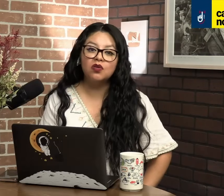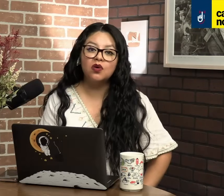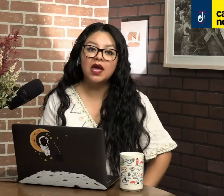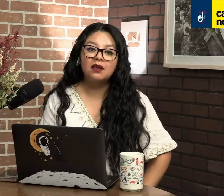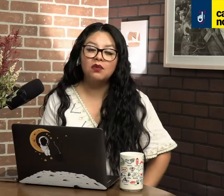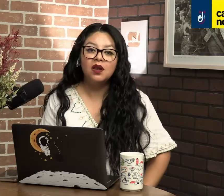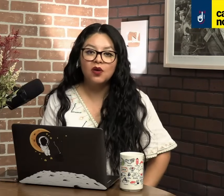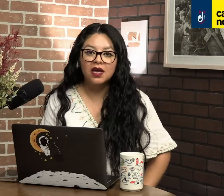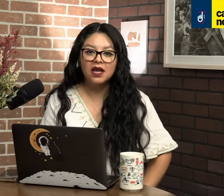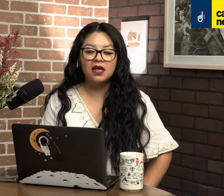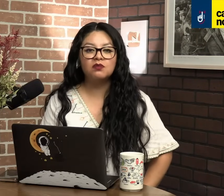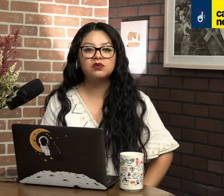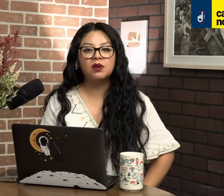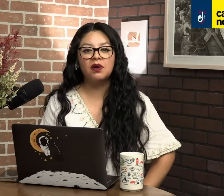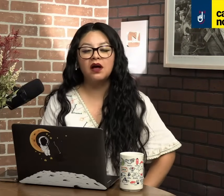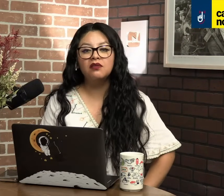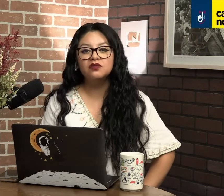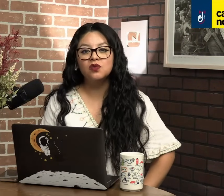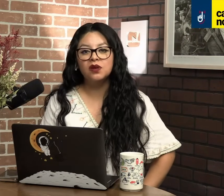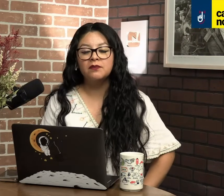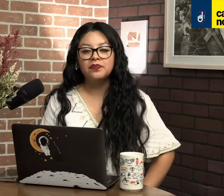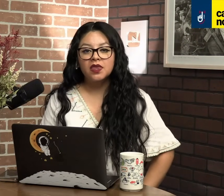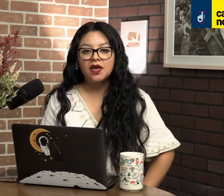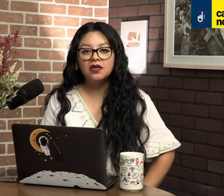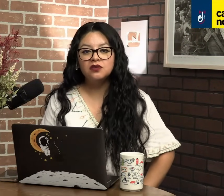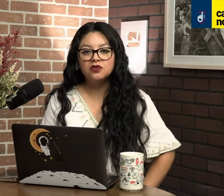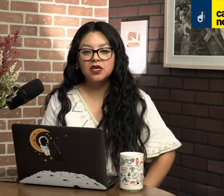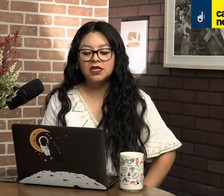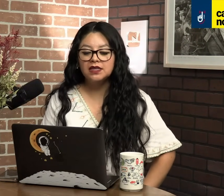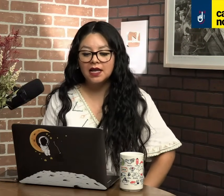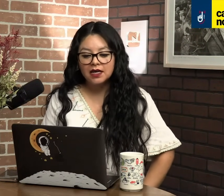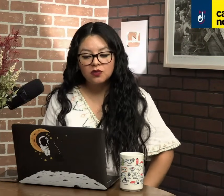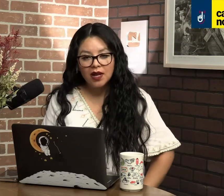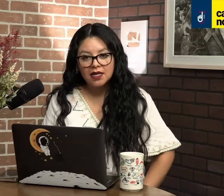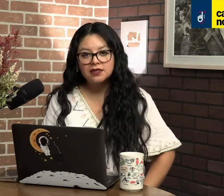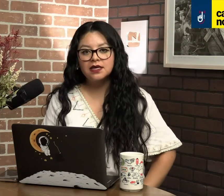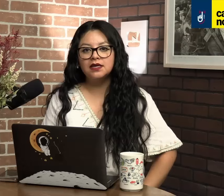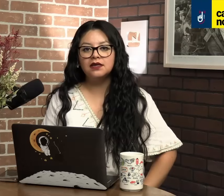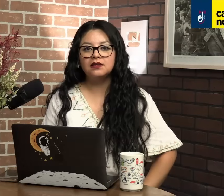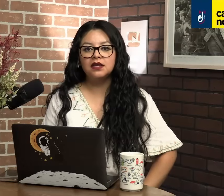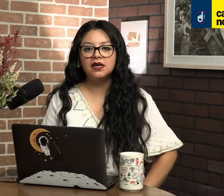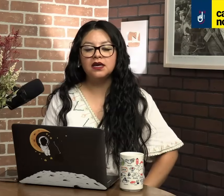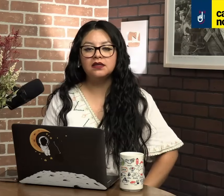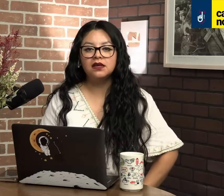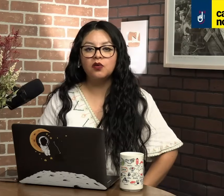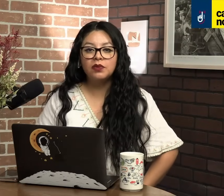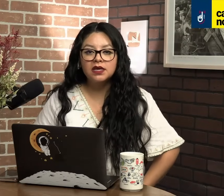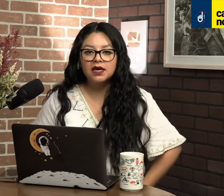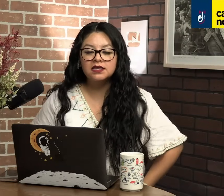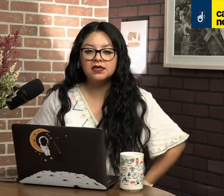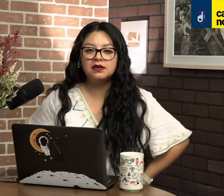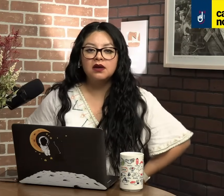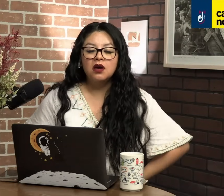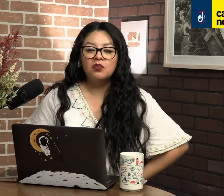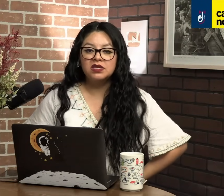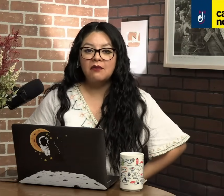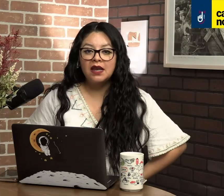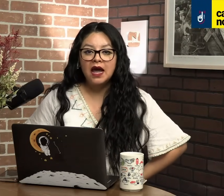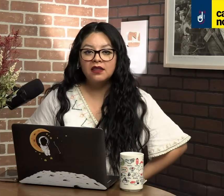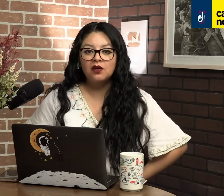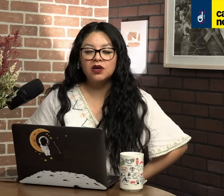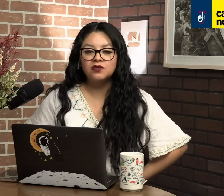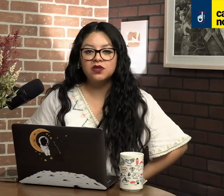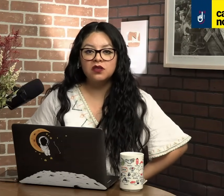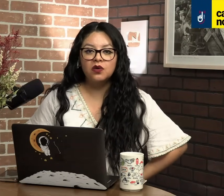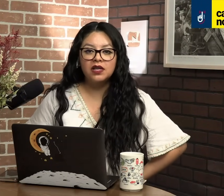vámonos con todo el bloque que le hemos preparado sobre estos intelectuales, entre comillas, y pues